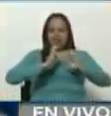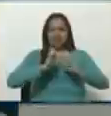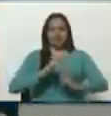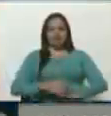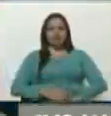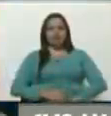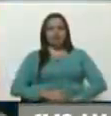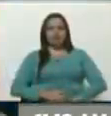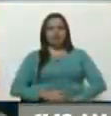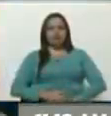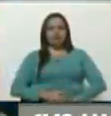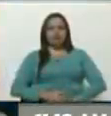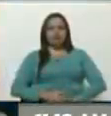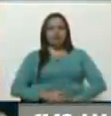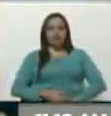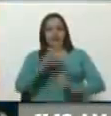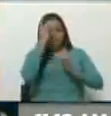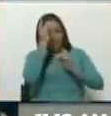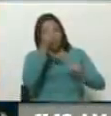el fastidio de la ética?